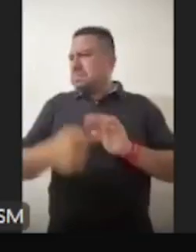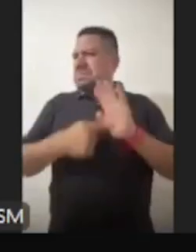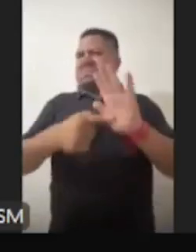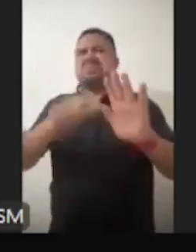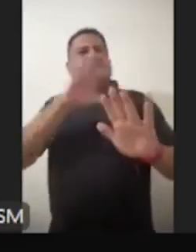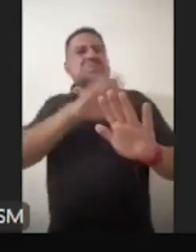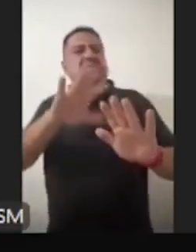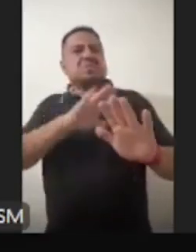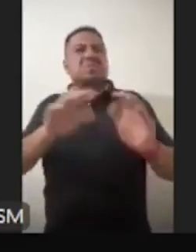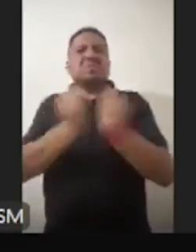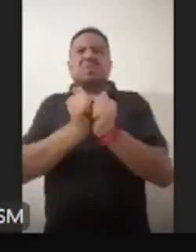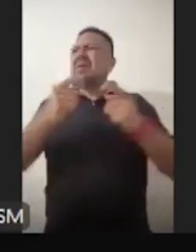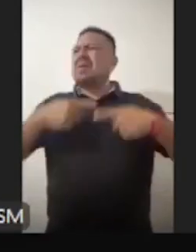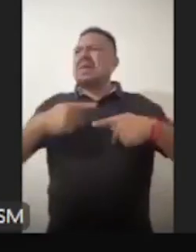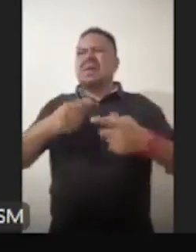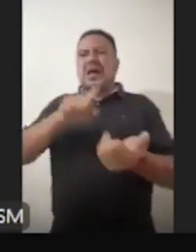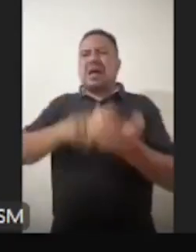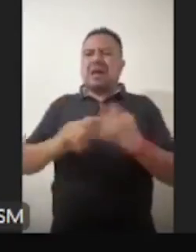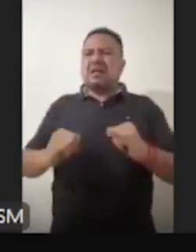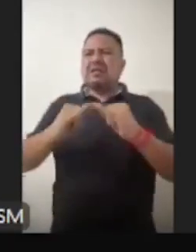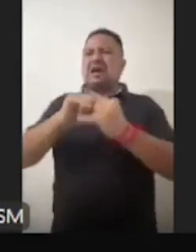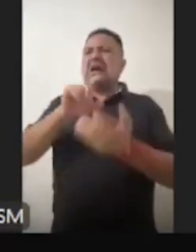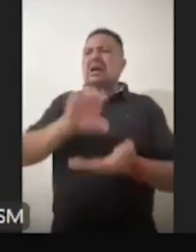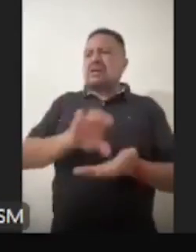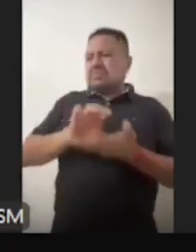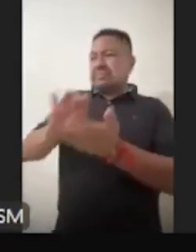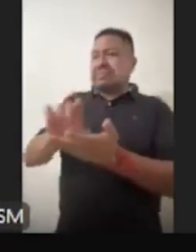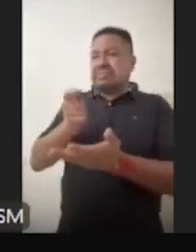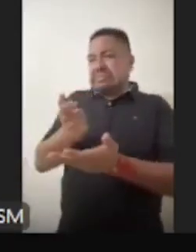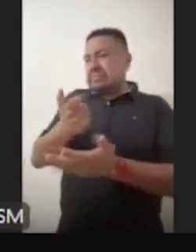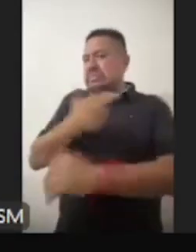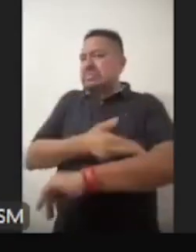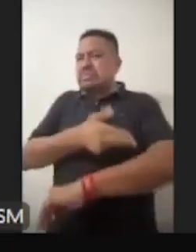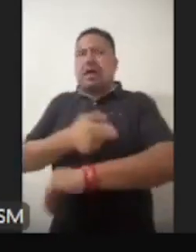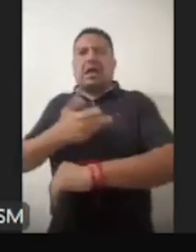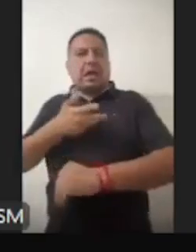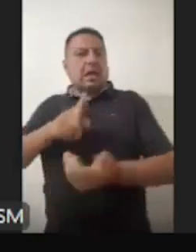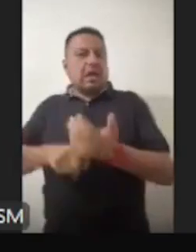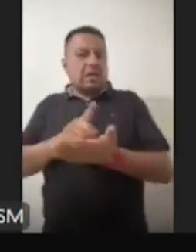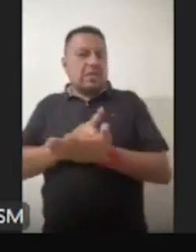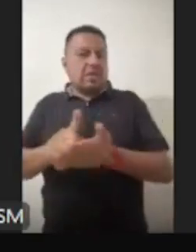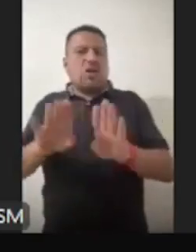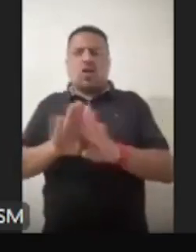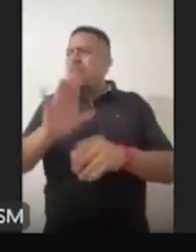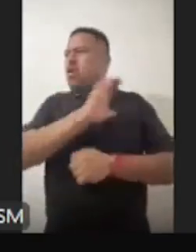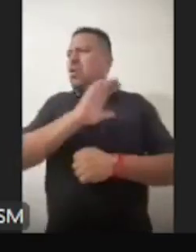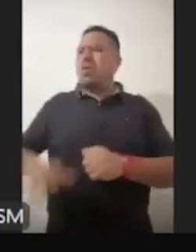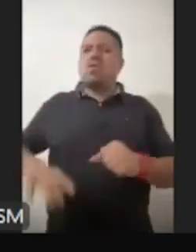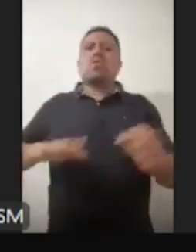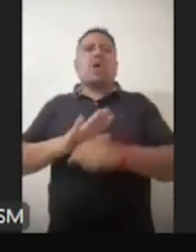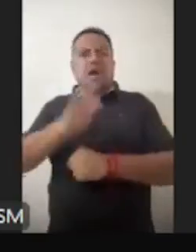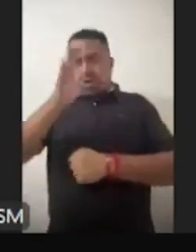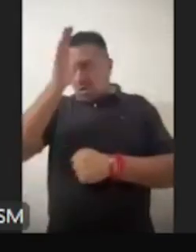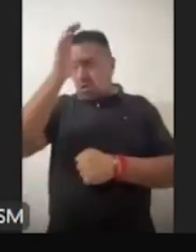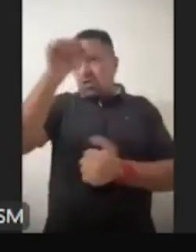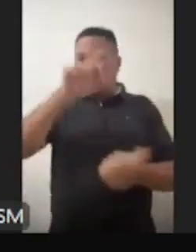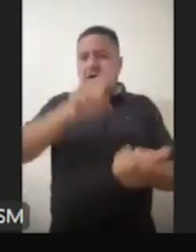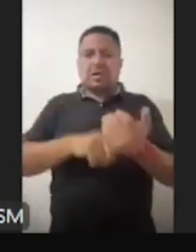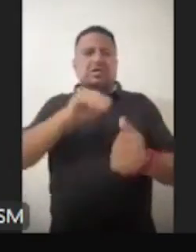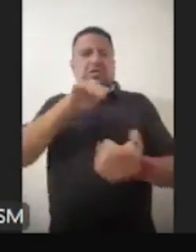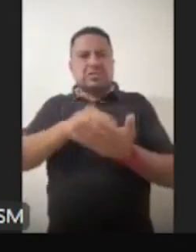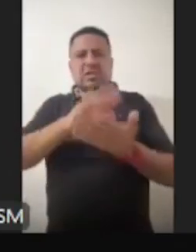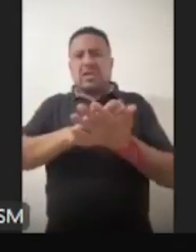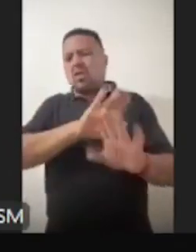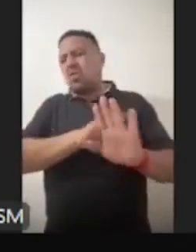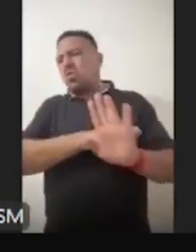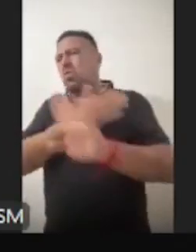atribuye a los denunciados de otorgarle las prerrogativas a que tiene derecho como candidata, lo cual en su concepto constituye actos de violencia política